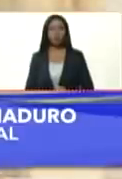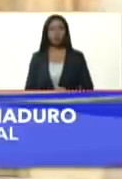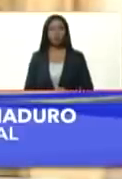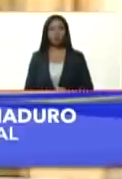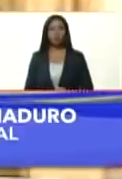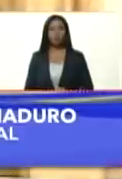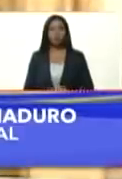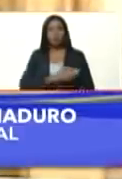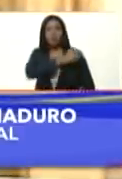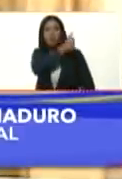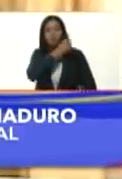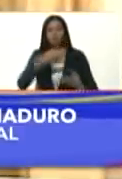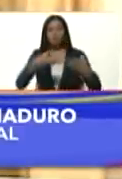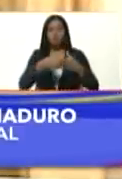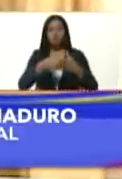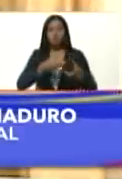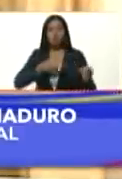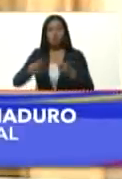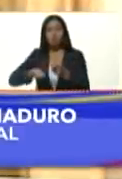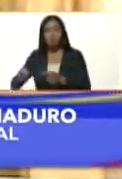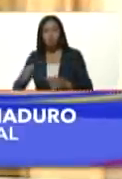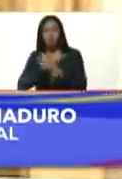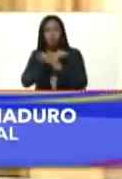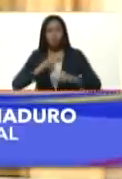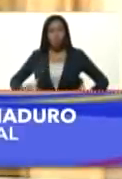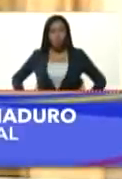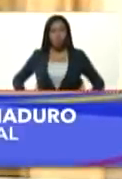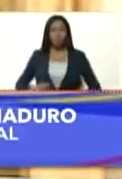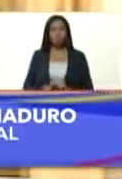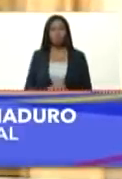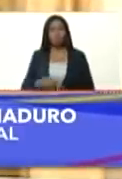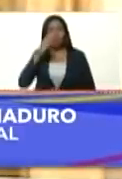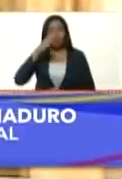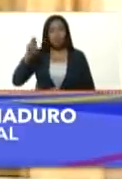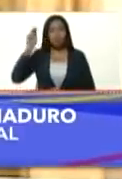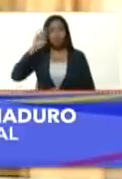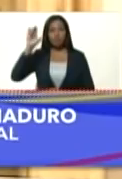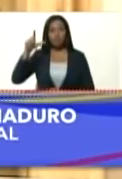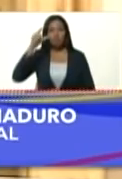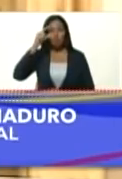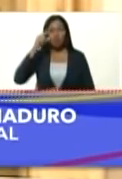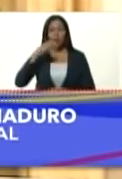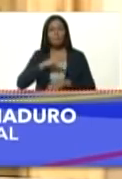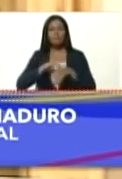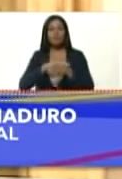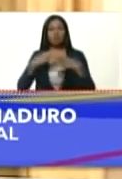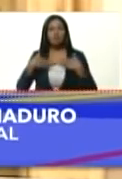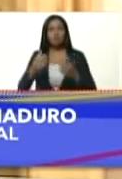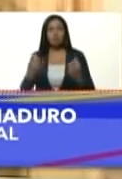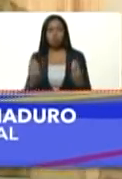el jefe del Comando Estratégico Operacional, el canciller de la República y el ministro de Salud.